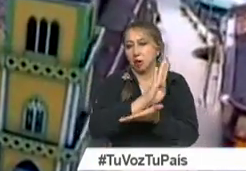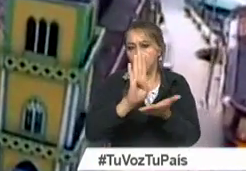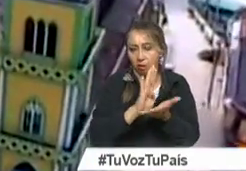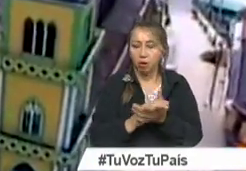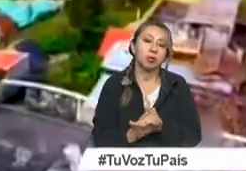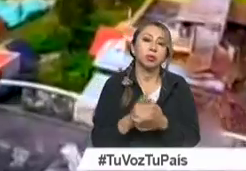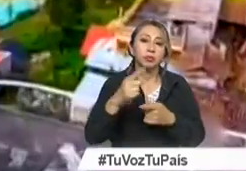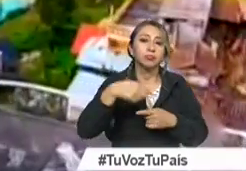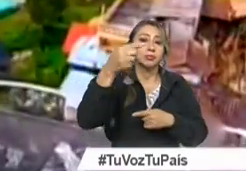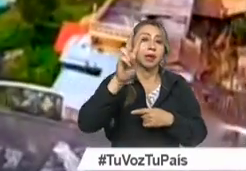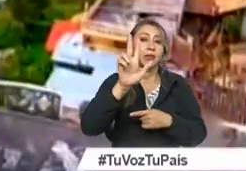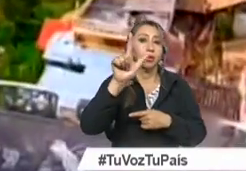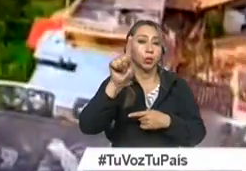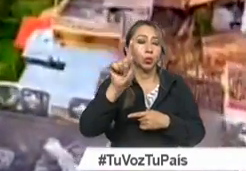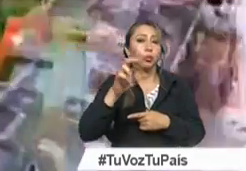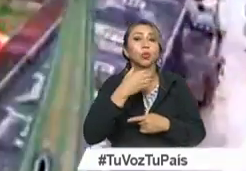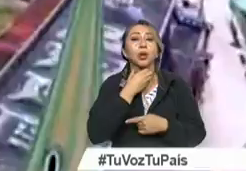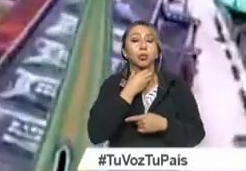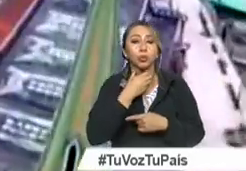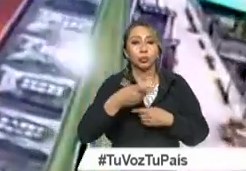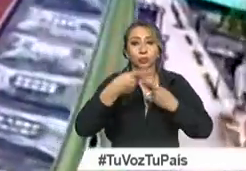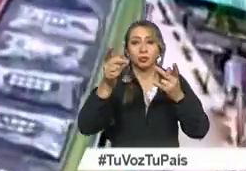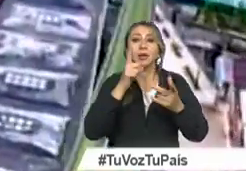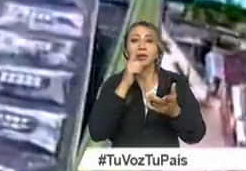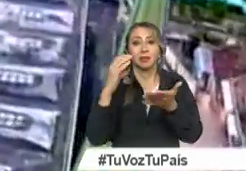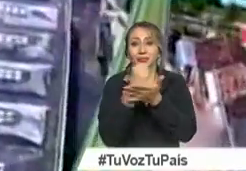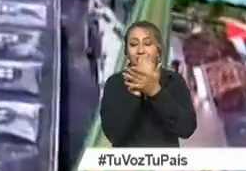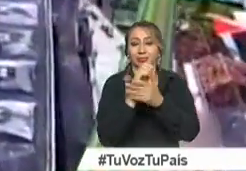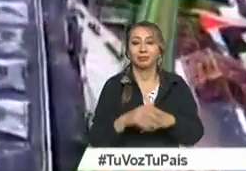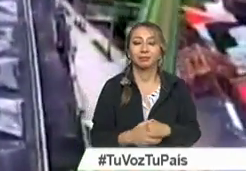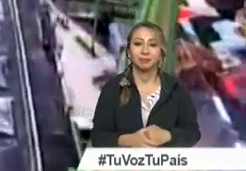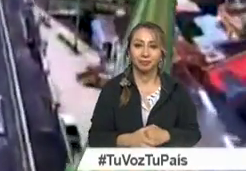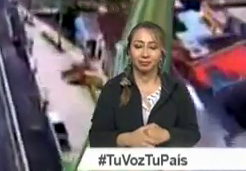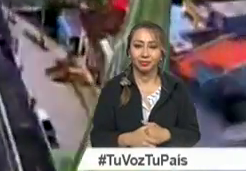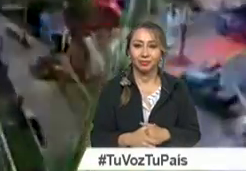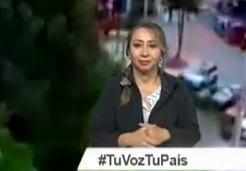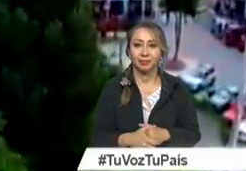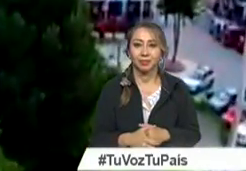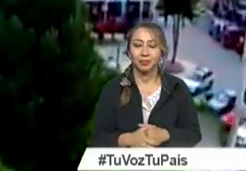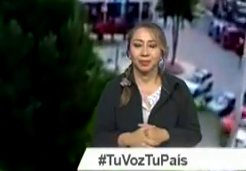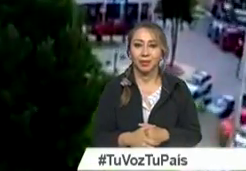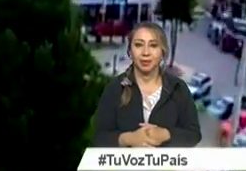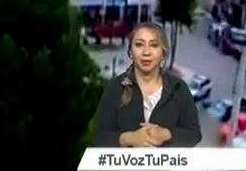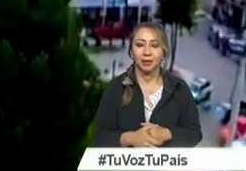anunciarán el 31 de agosto y sandra de noticiero ciudadano